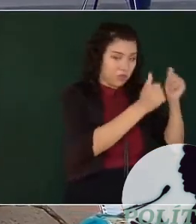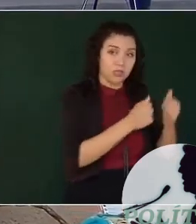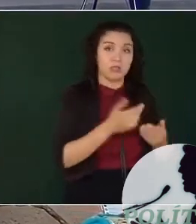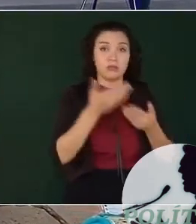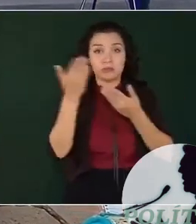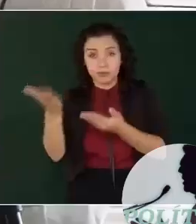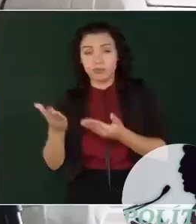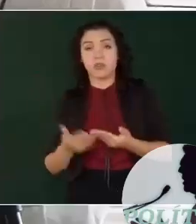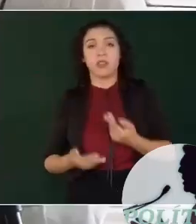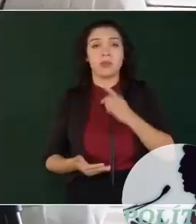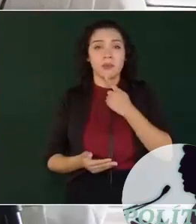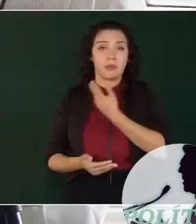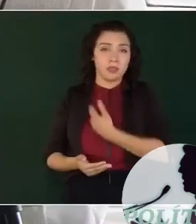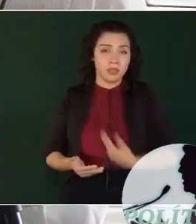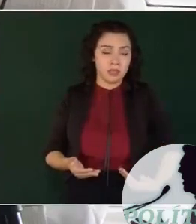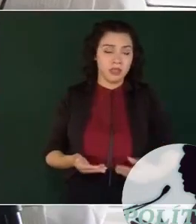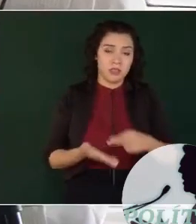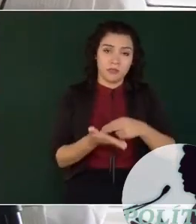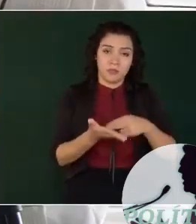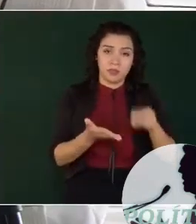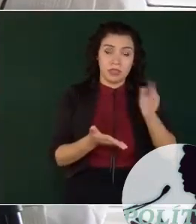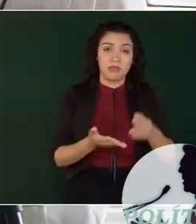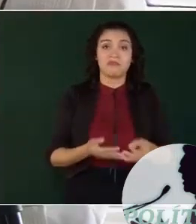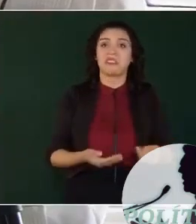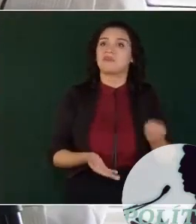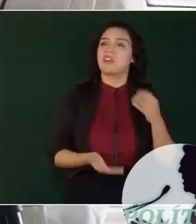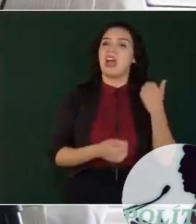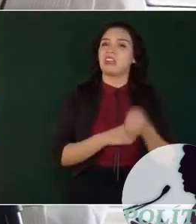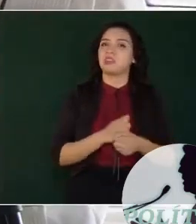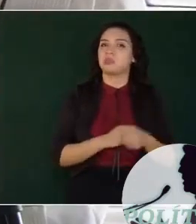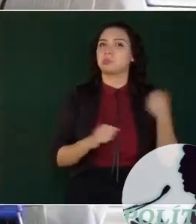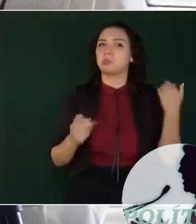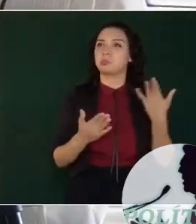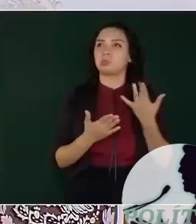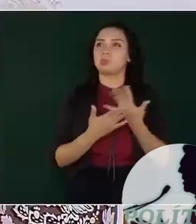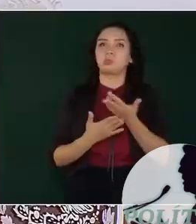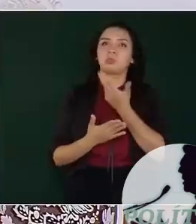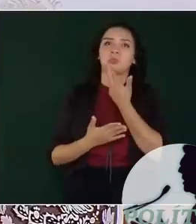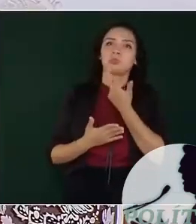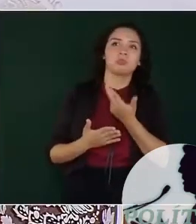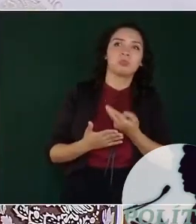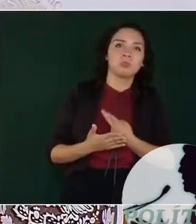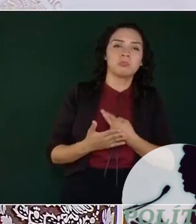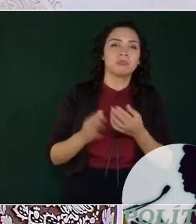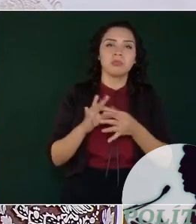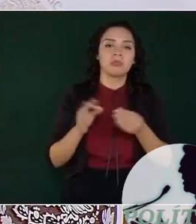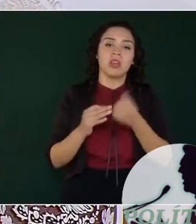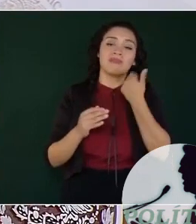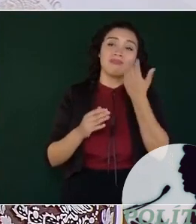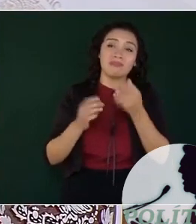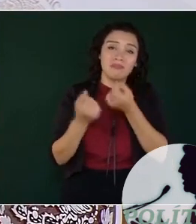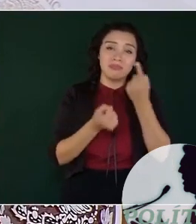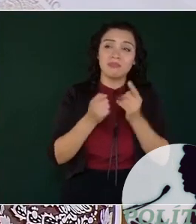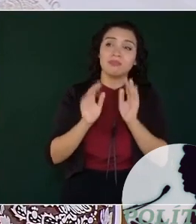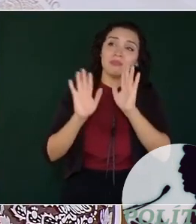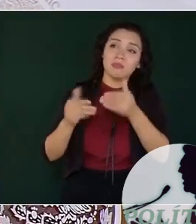usted. Aún no han tenido respuesta, señor presidente. Han intentado pues abordar el tema con el gobernador del estado. No